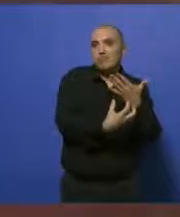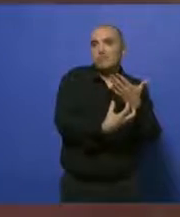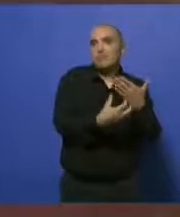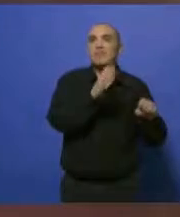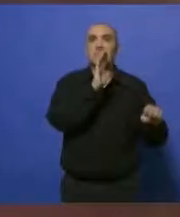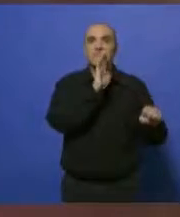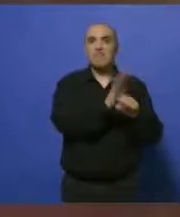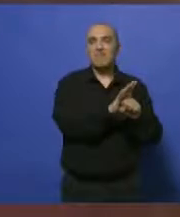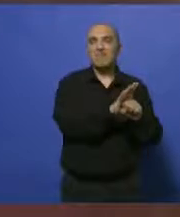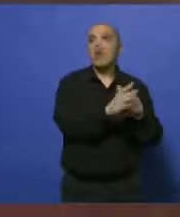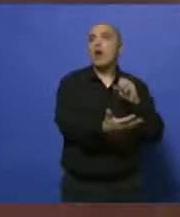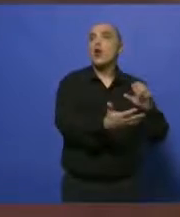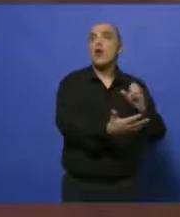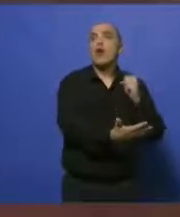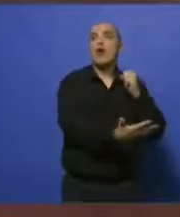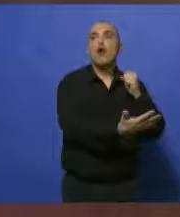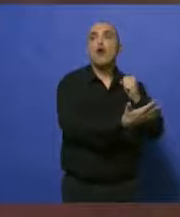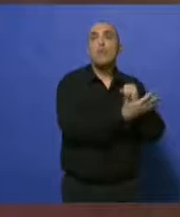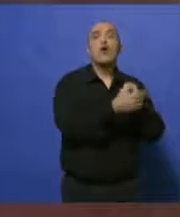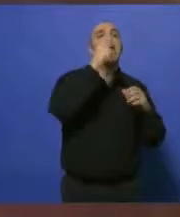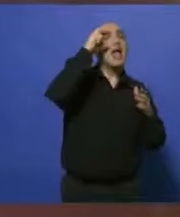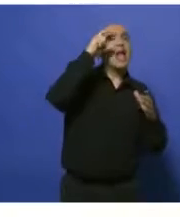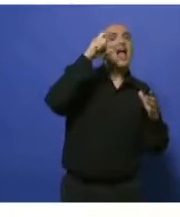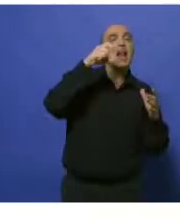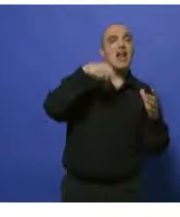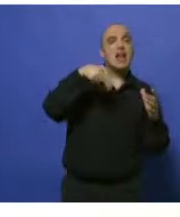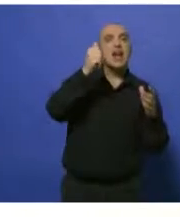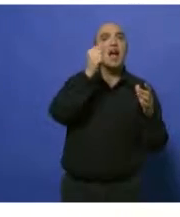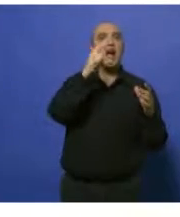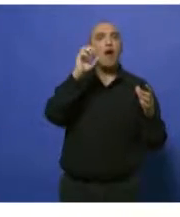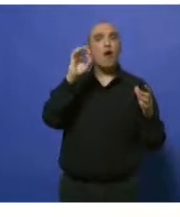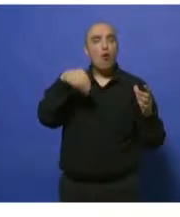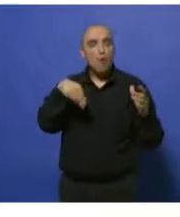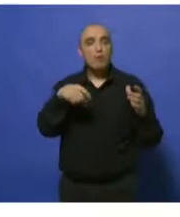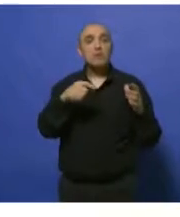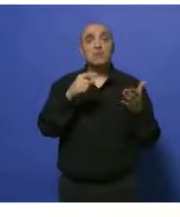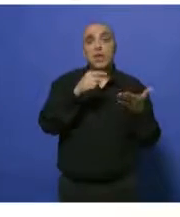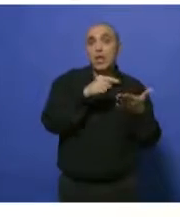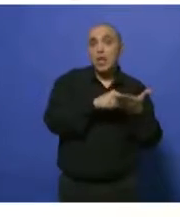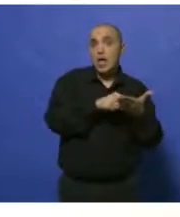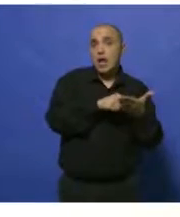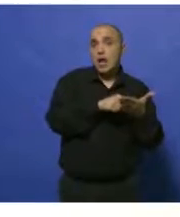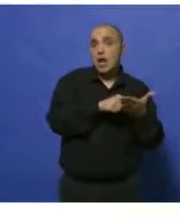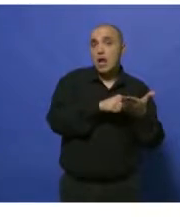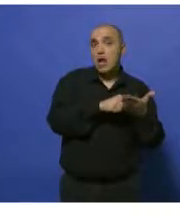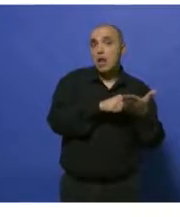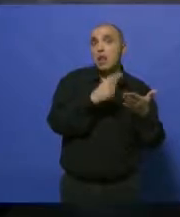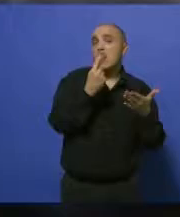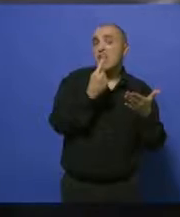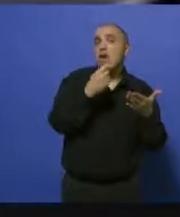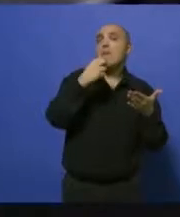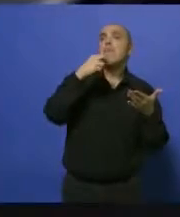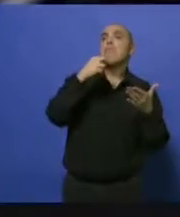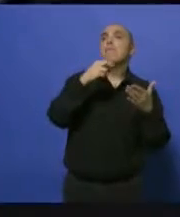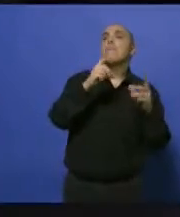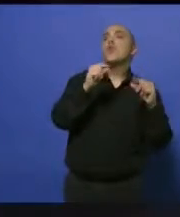de Comunicaciones, que va a elaborar un registro. Justamente estas líneas prepagas que son, se estima en realidad, hay 30